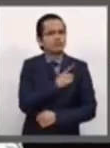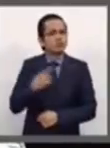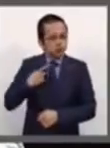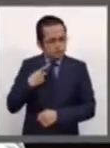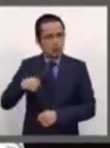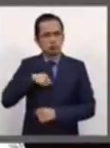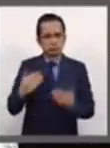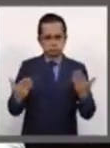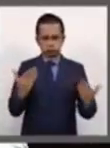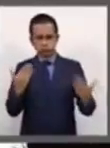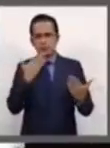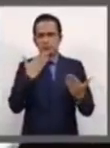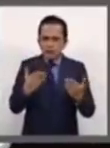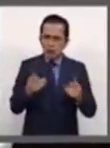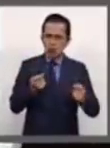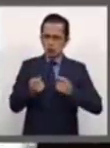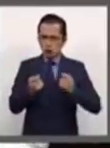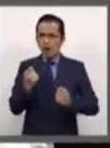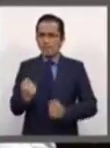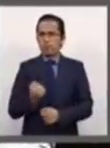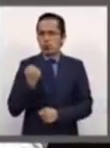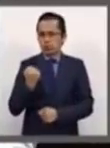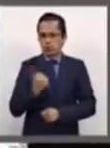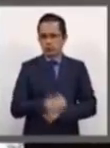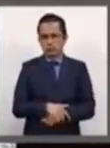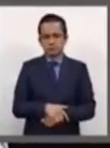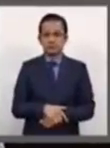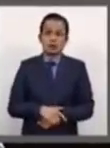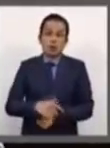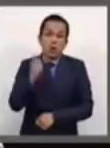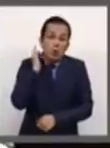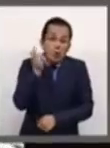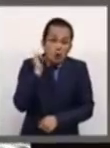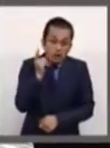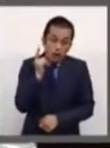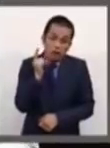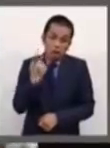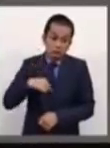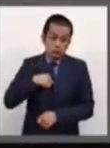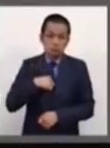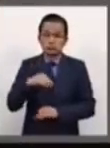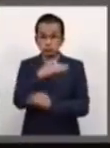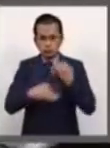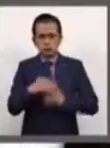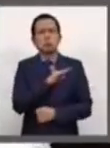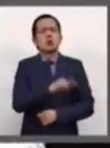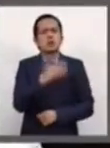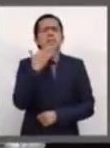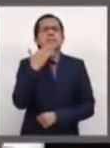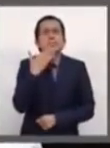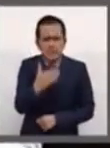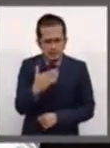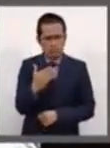balance adecuado de poder. Yo espero que tengamos todos la voluntad política, lejos